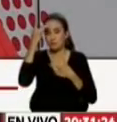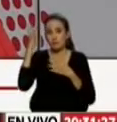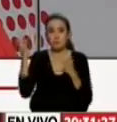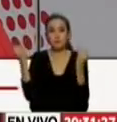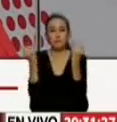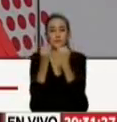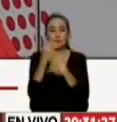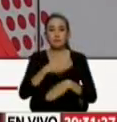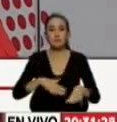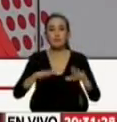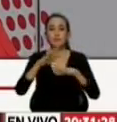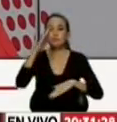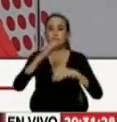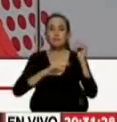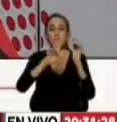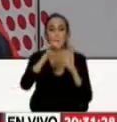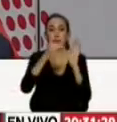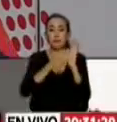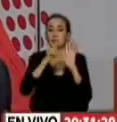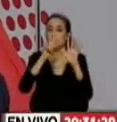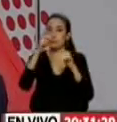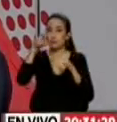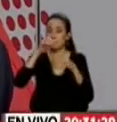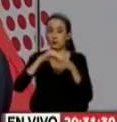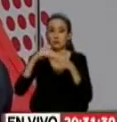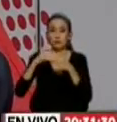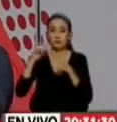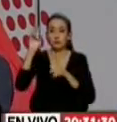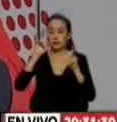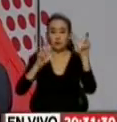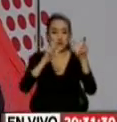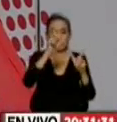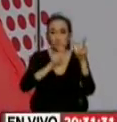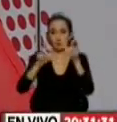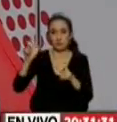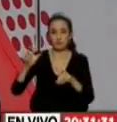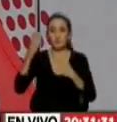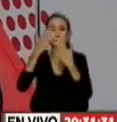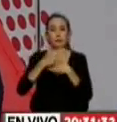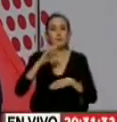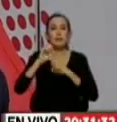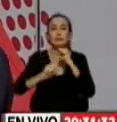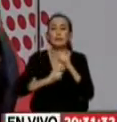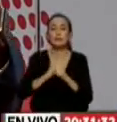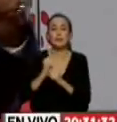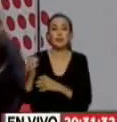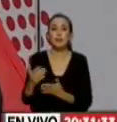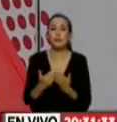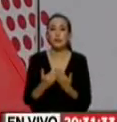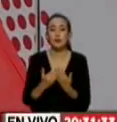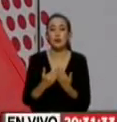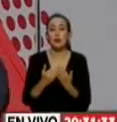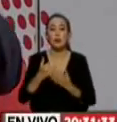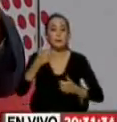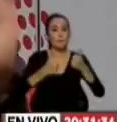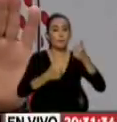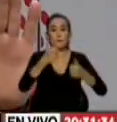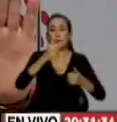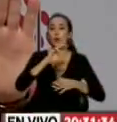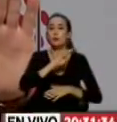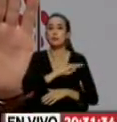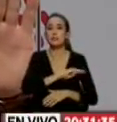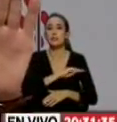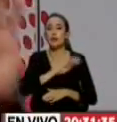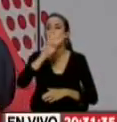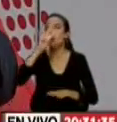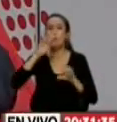subalimentación. Esto es más de 3.7 millones de personas. A finales de este año están destinadas unas elecciones municipales. Los cuatro